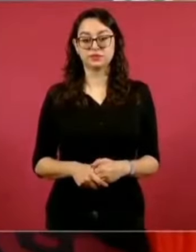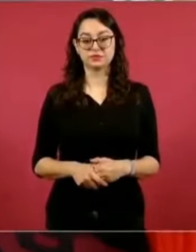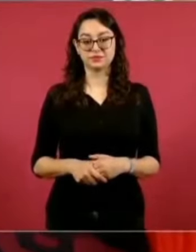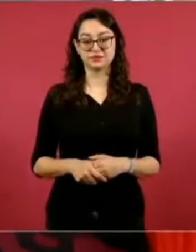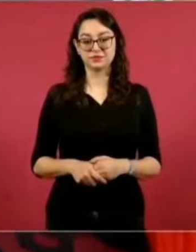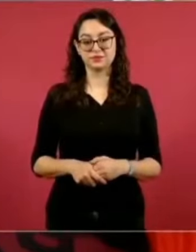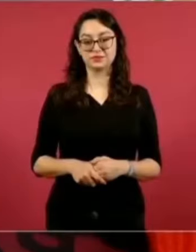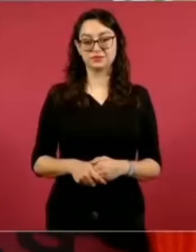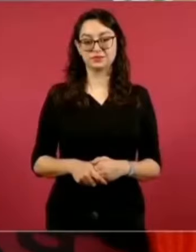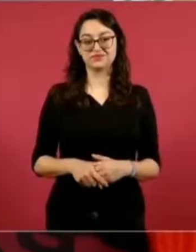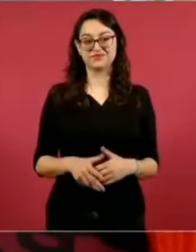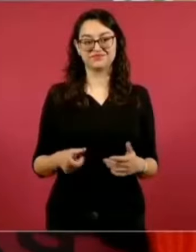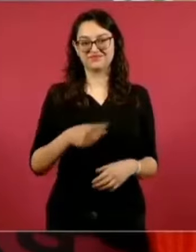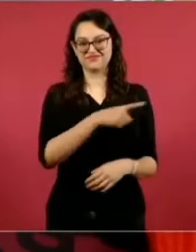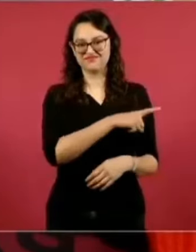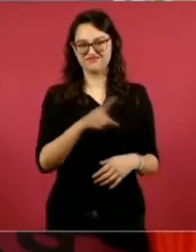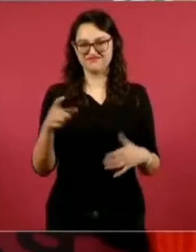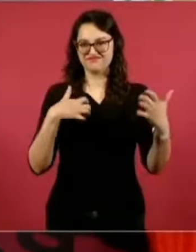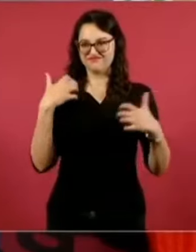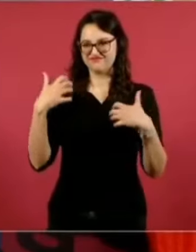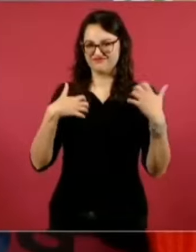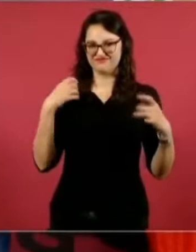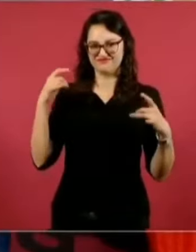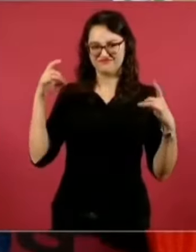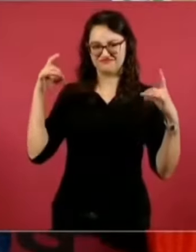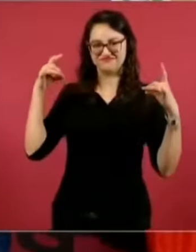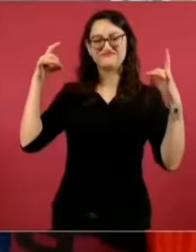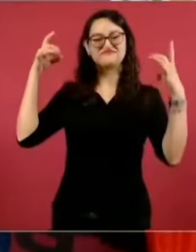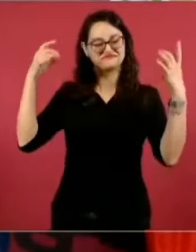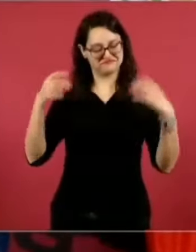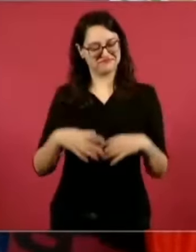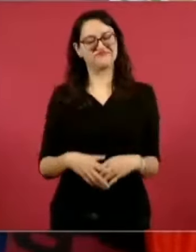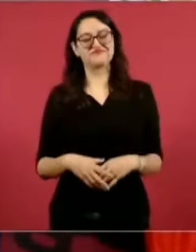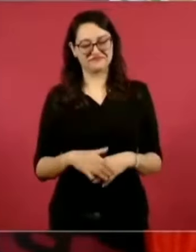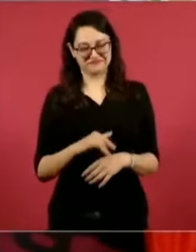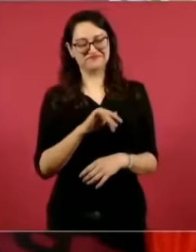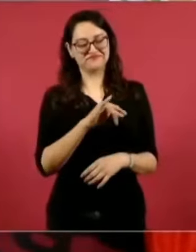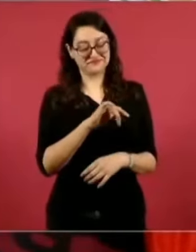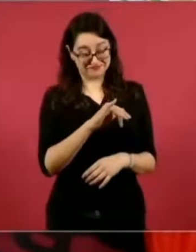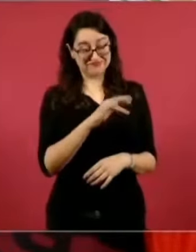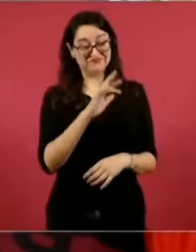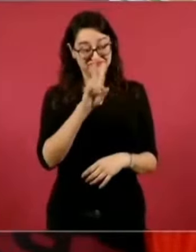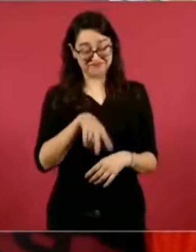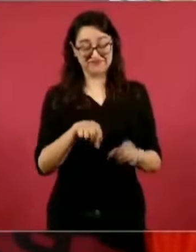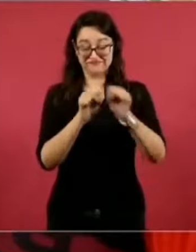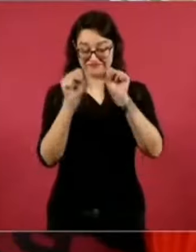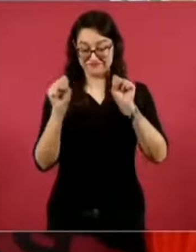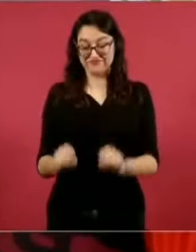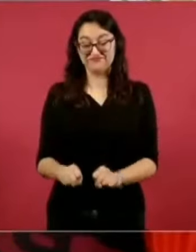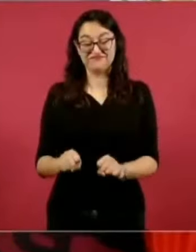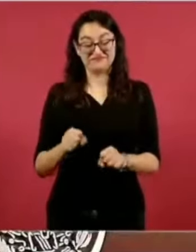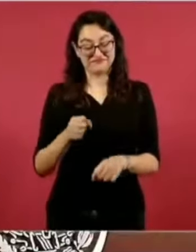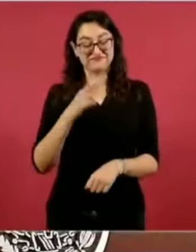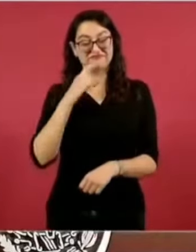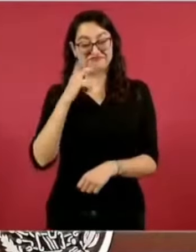polémica y salpullido a nuestros adversarios. Pero estamos